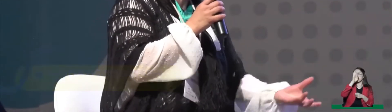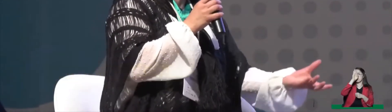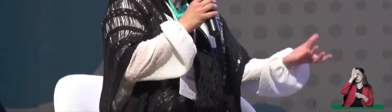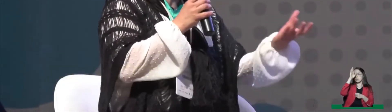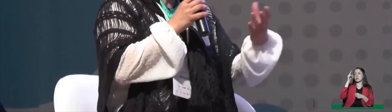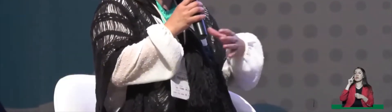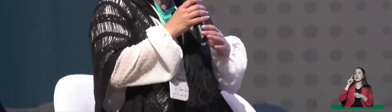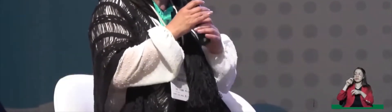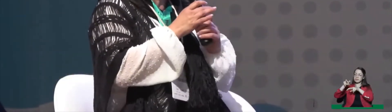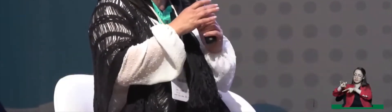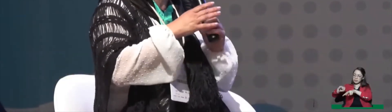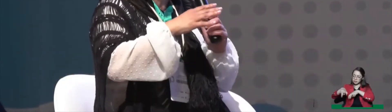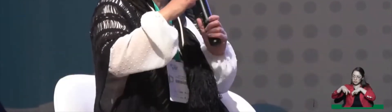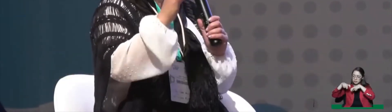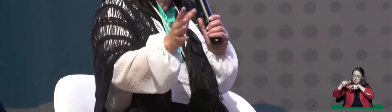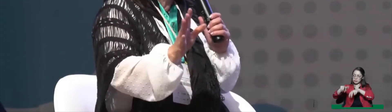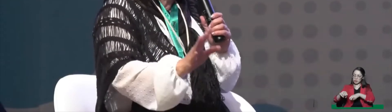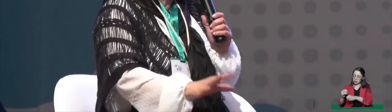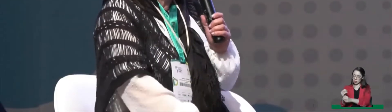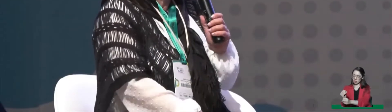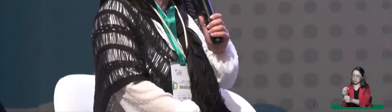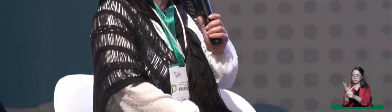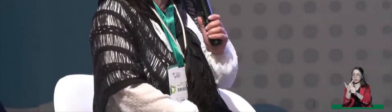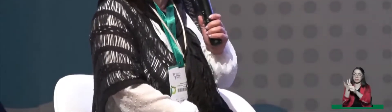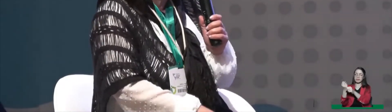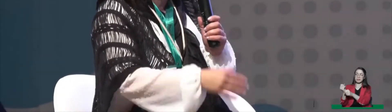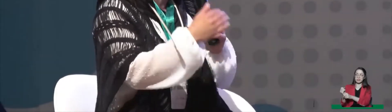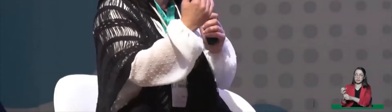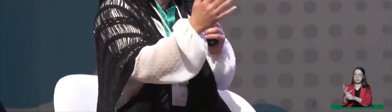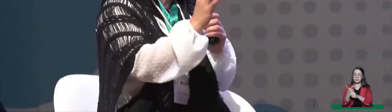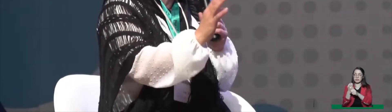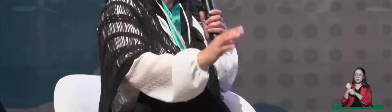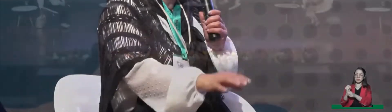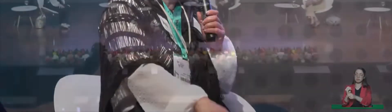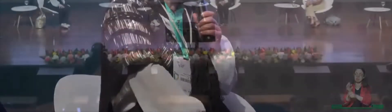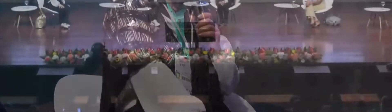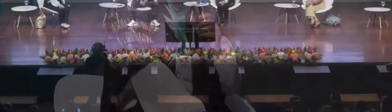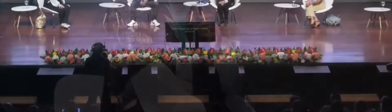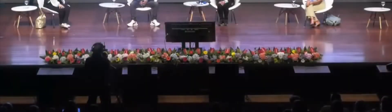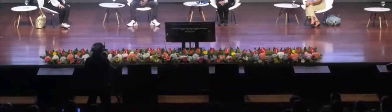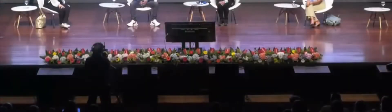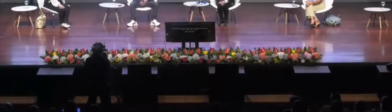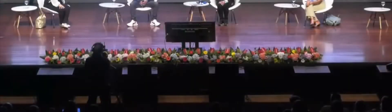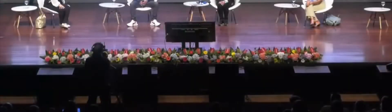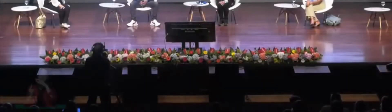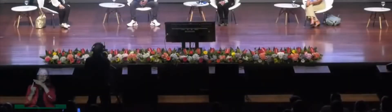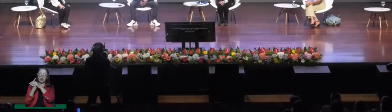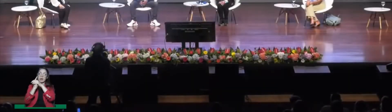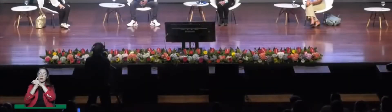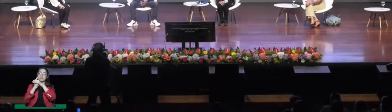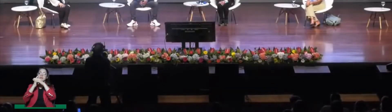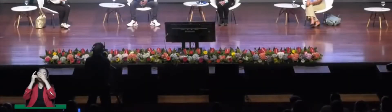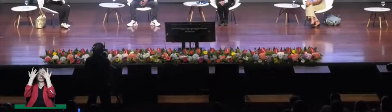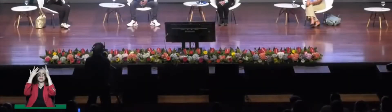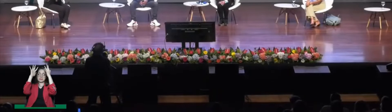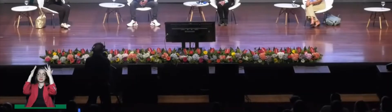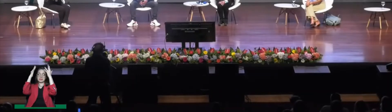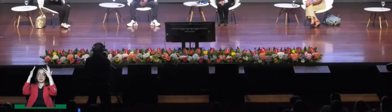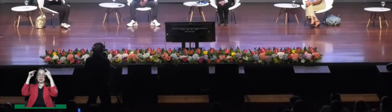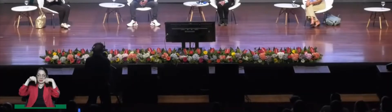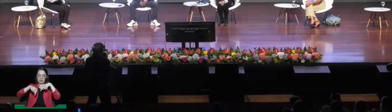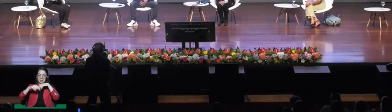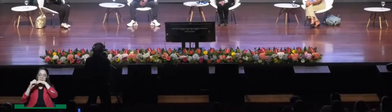siembra y el nacimiento de lo que fue nuestra nuestra feria y nuestro festival de flores sí entonces